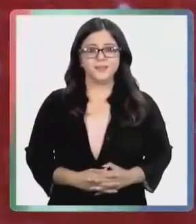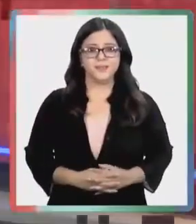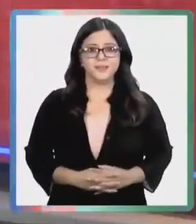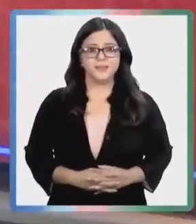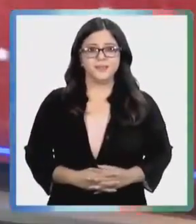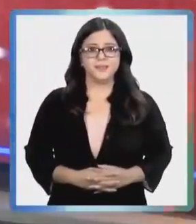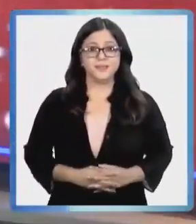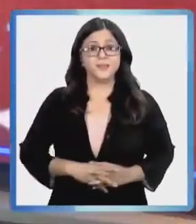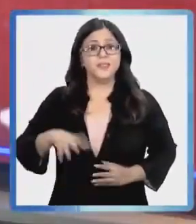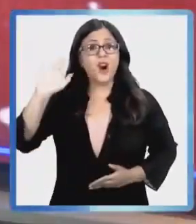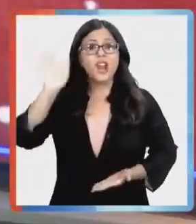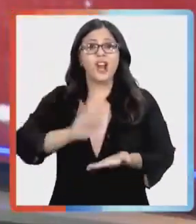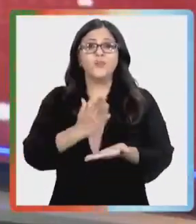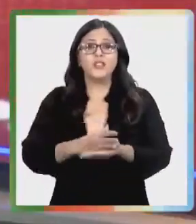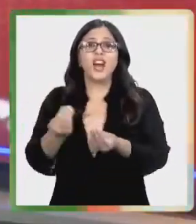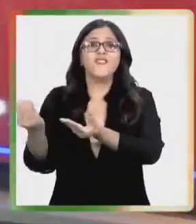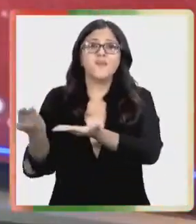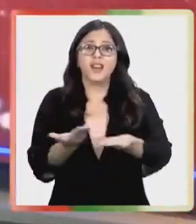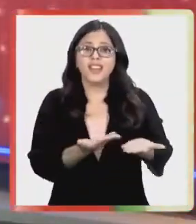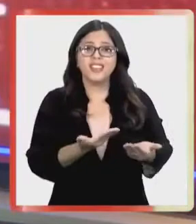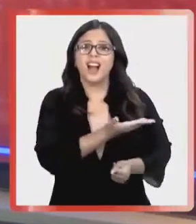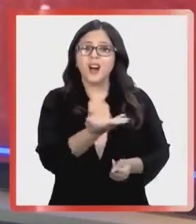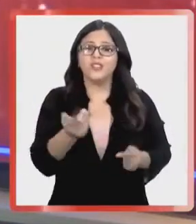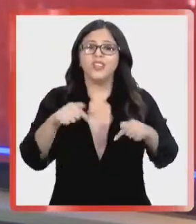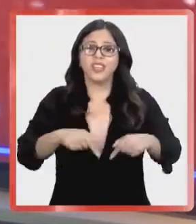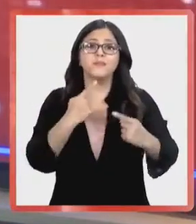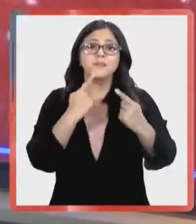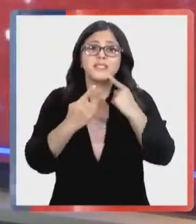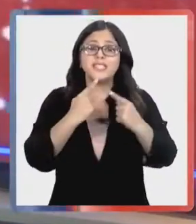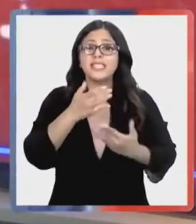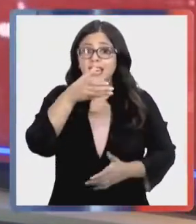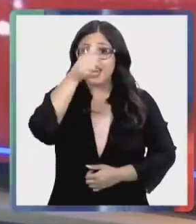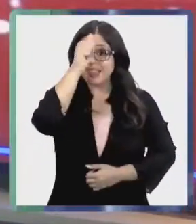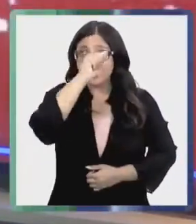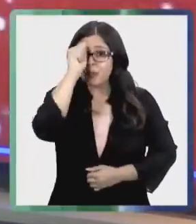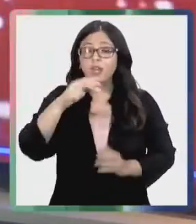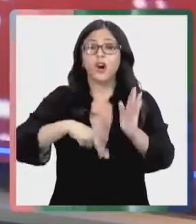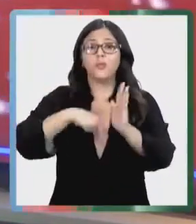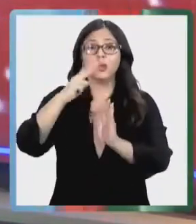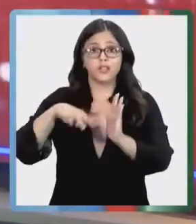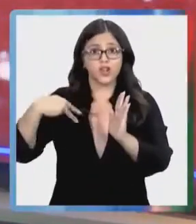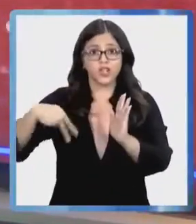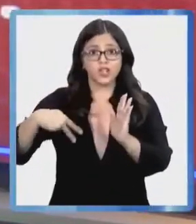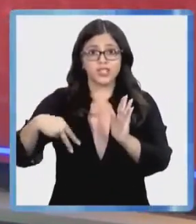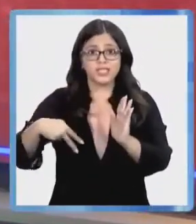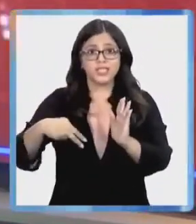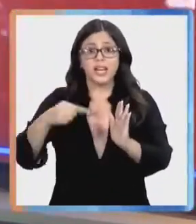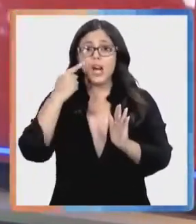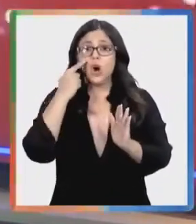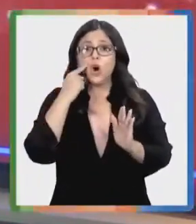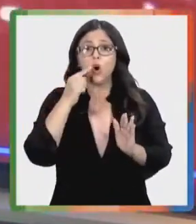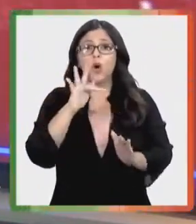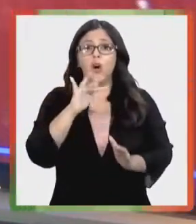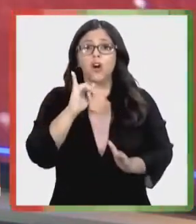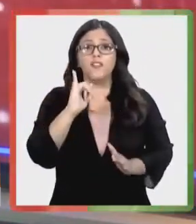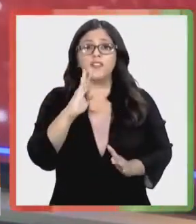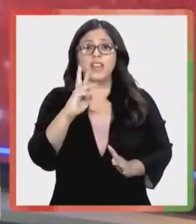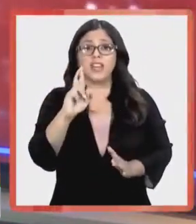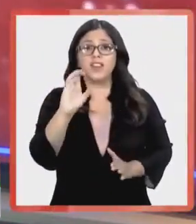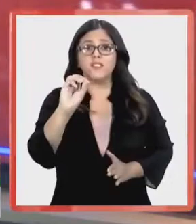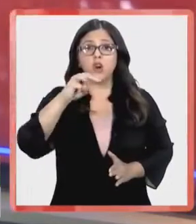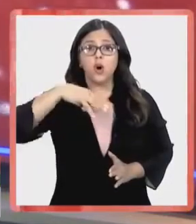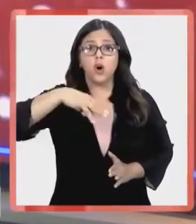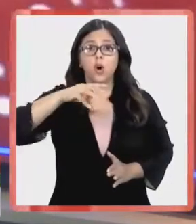Noticias. ¿Cómo están? Les damos la bienvenida a la entrevista del domingo de Portavoz Noticias. La fibromialgia es